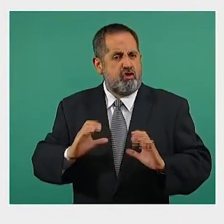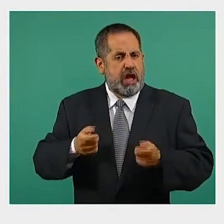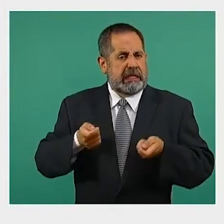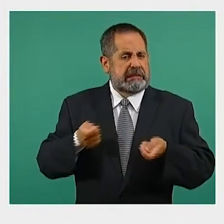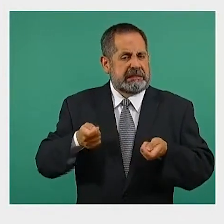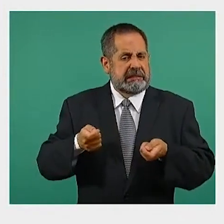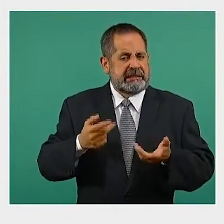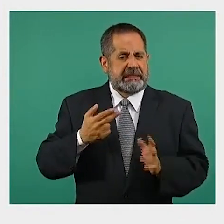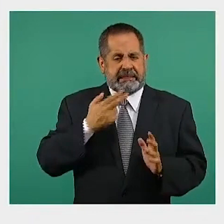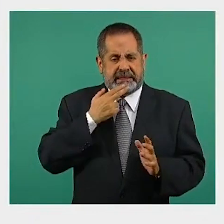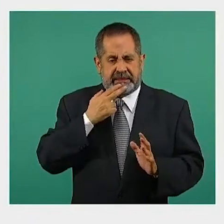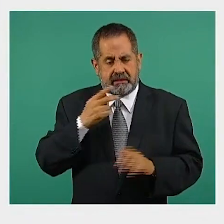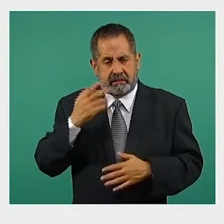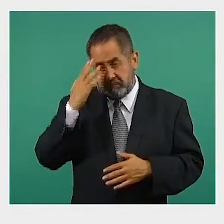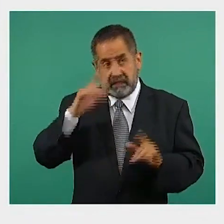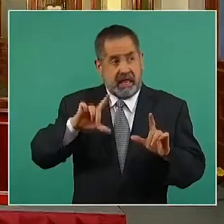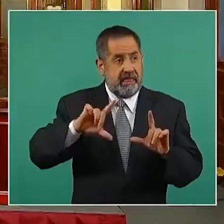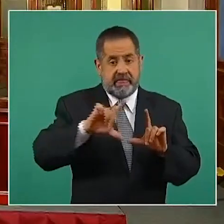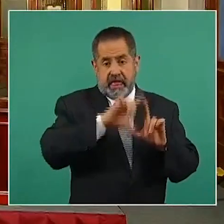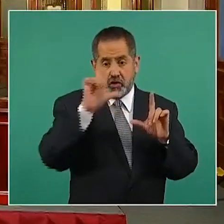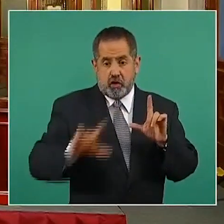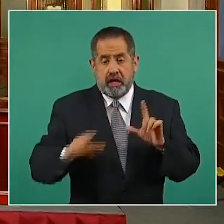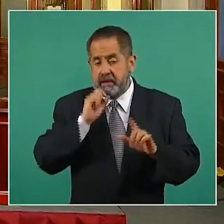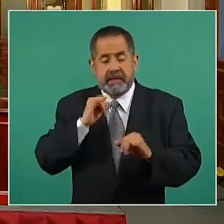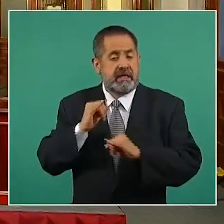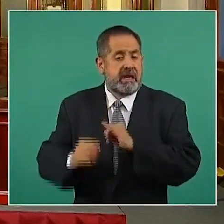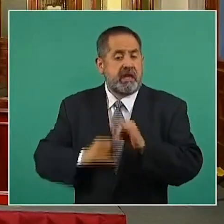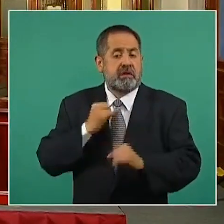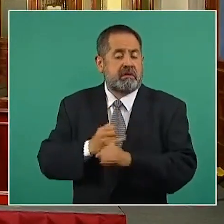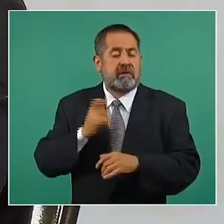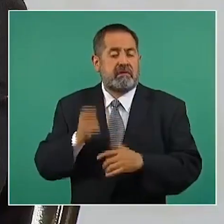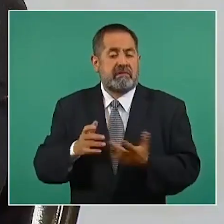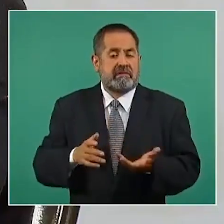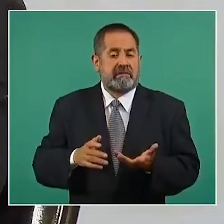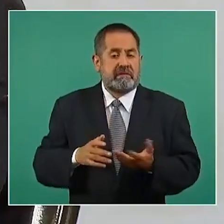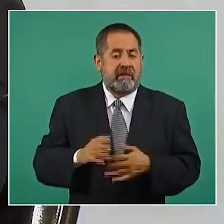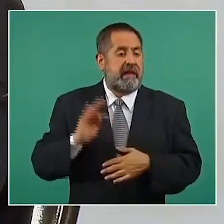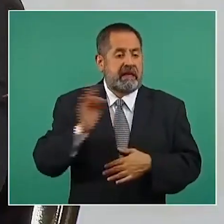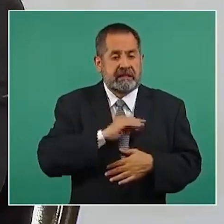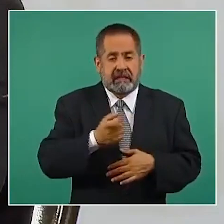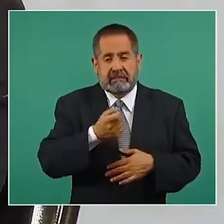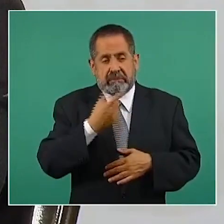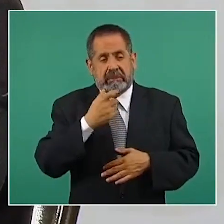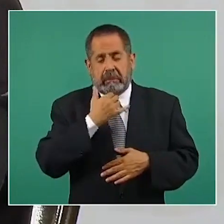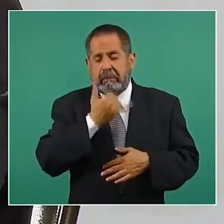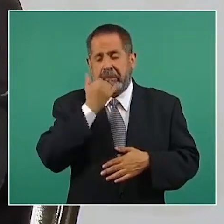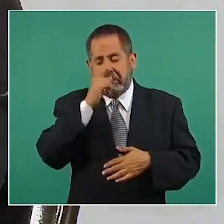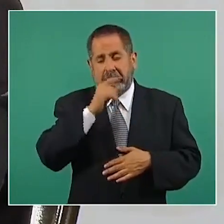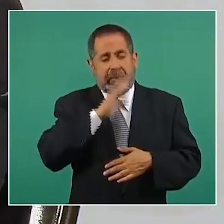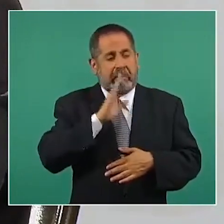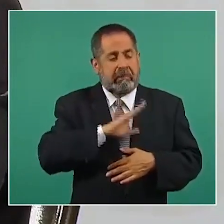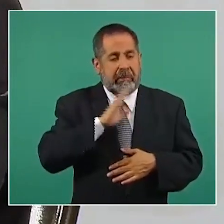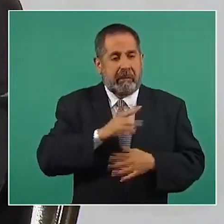el uso, y lo digo a nivel nacional y a nivel internacional, el uso inadecuado de los antibióticos en muchos de los